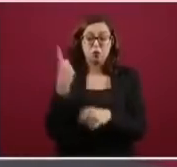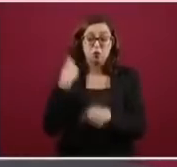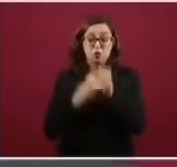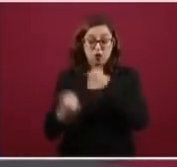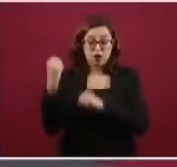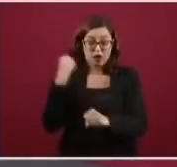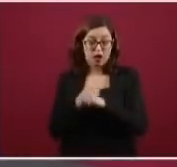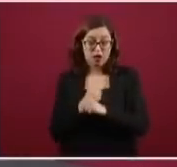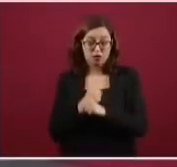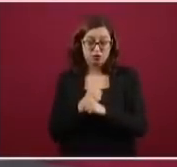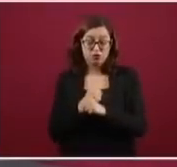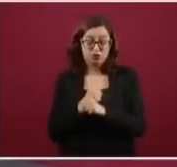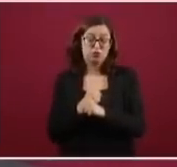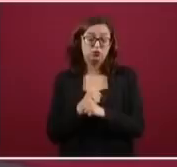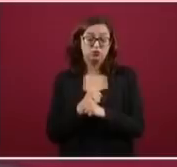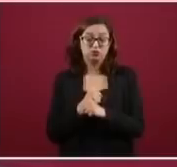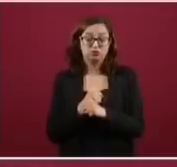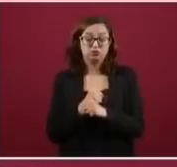pasado